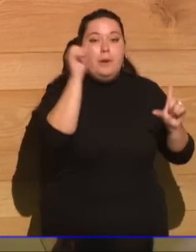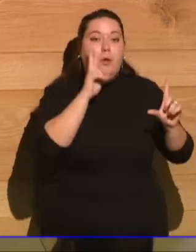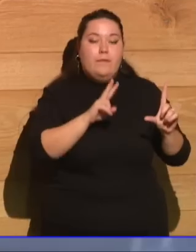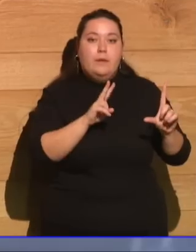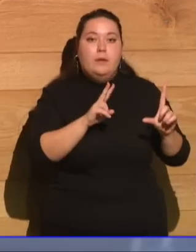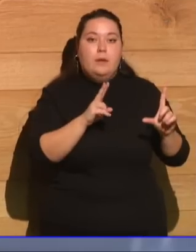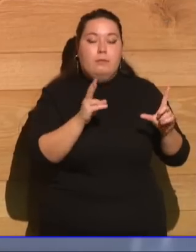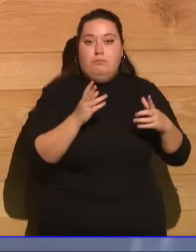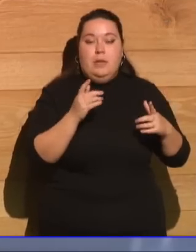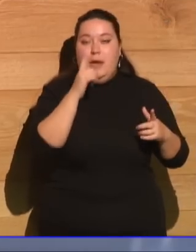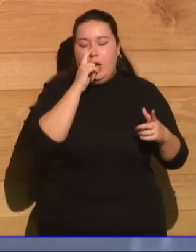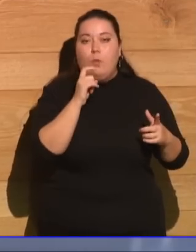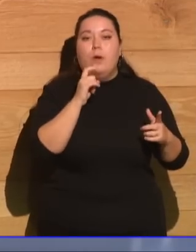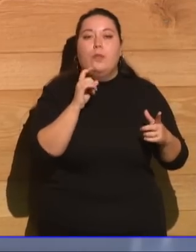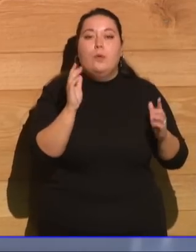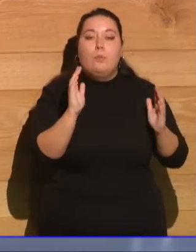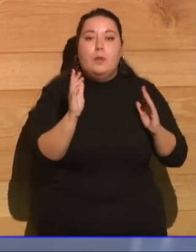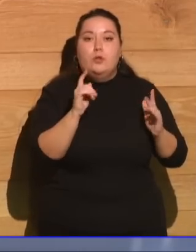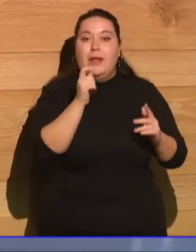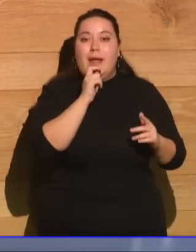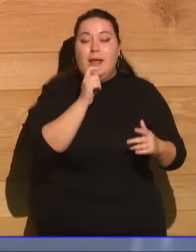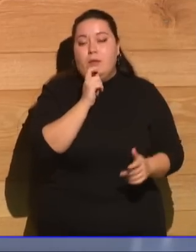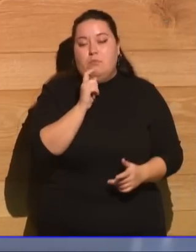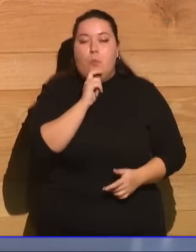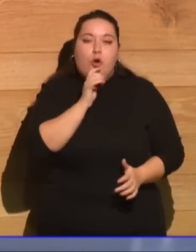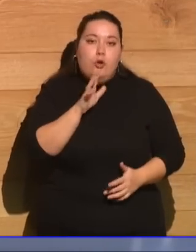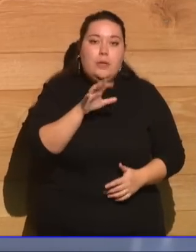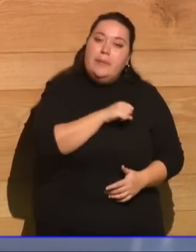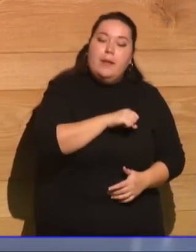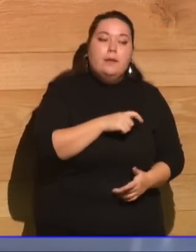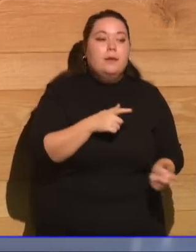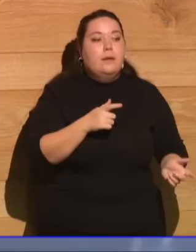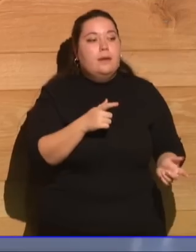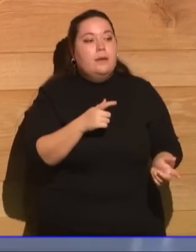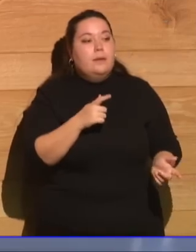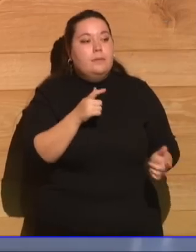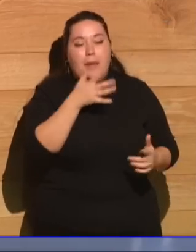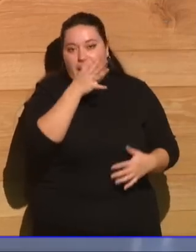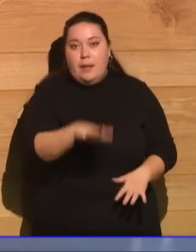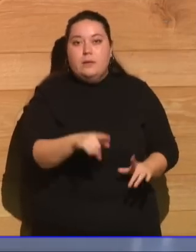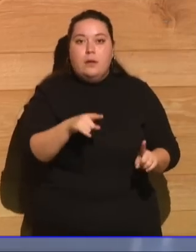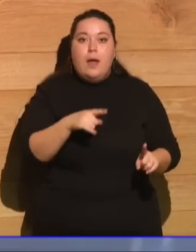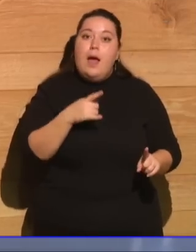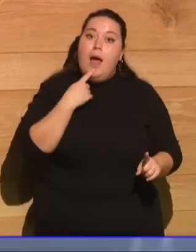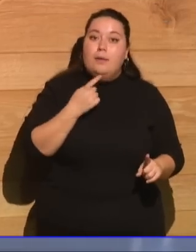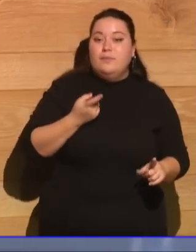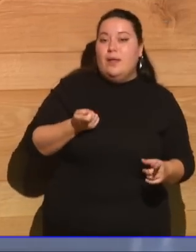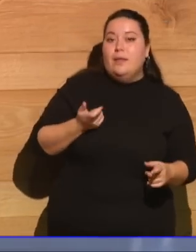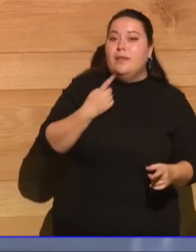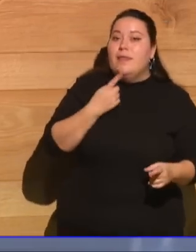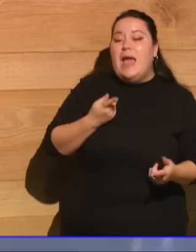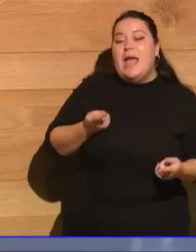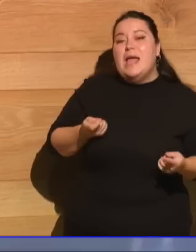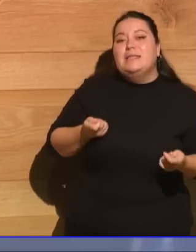recuerdo que cuando le pillan le pillan el hachís, decía el percibidor, ha puesto usted ahí el estimulante.